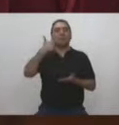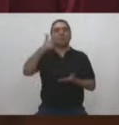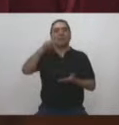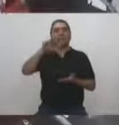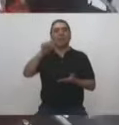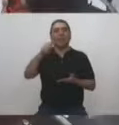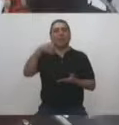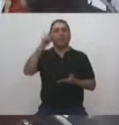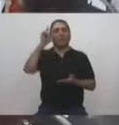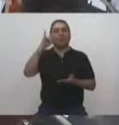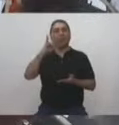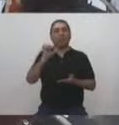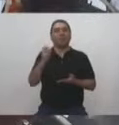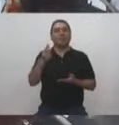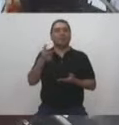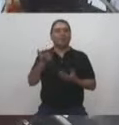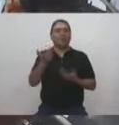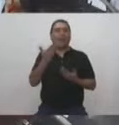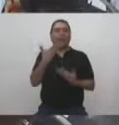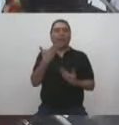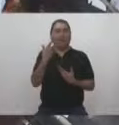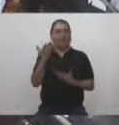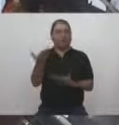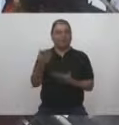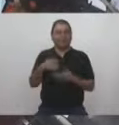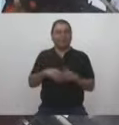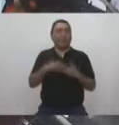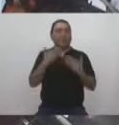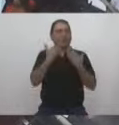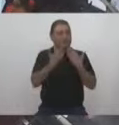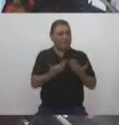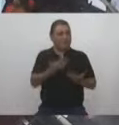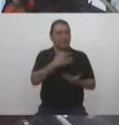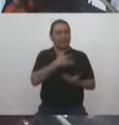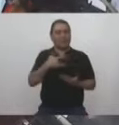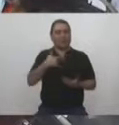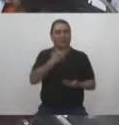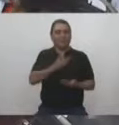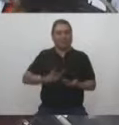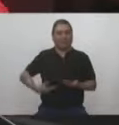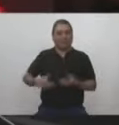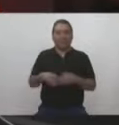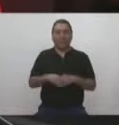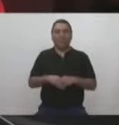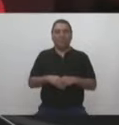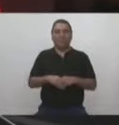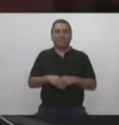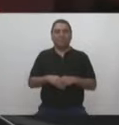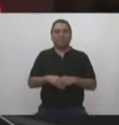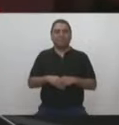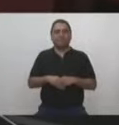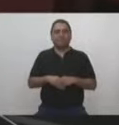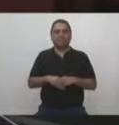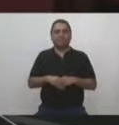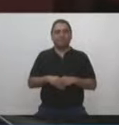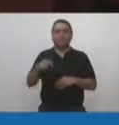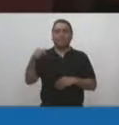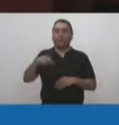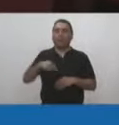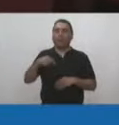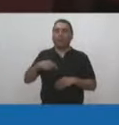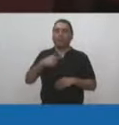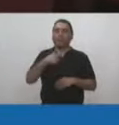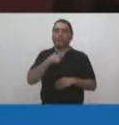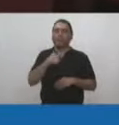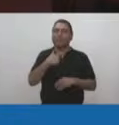contaban es que había habido un desajuste tal que había muchos secretarios o personal legislativo que estaba cobrando